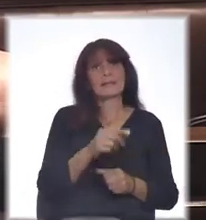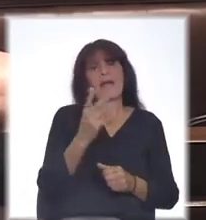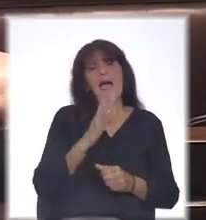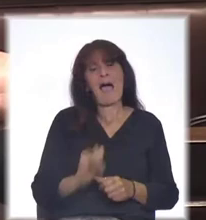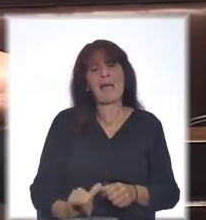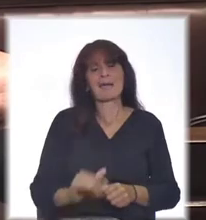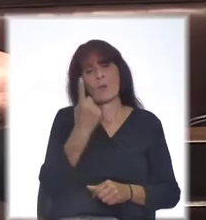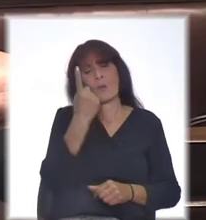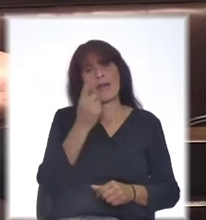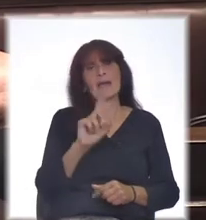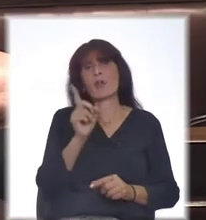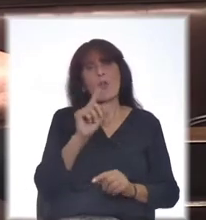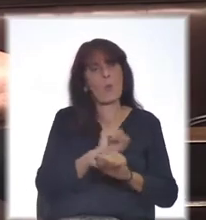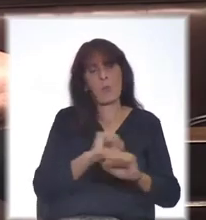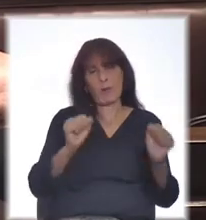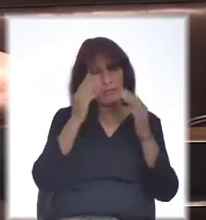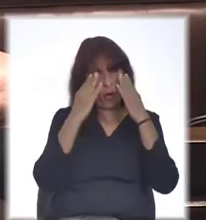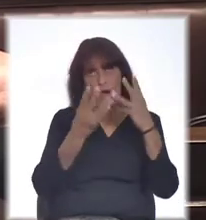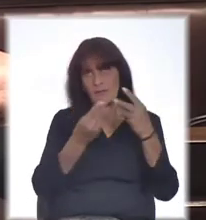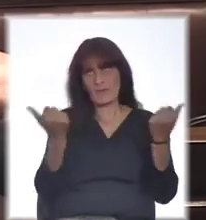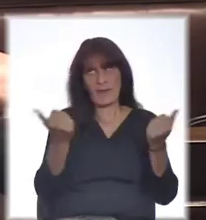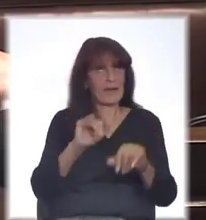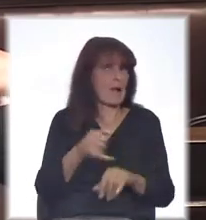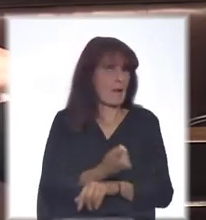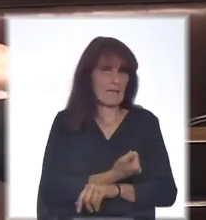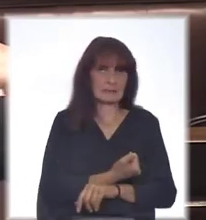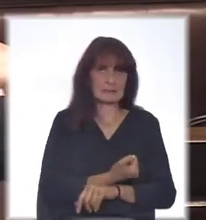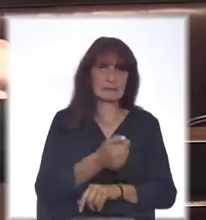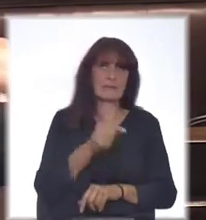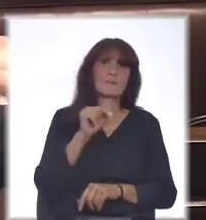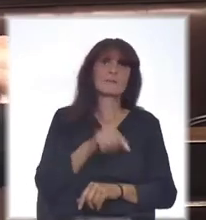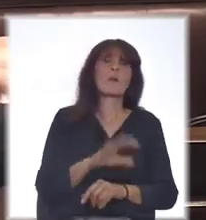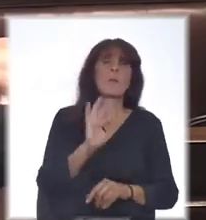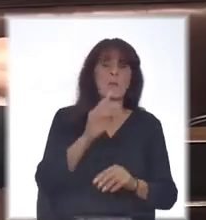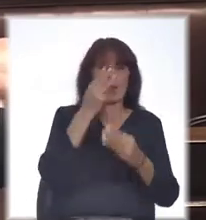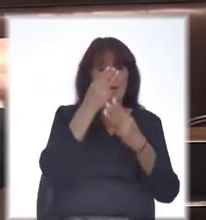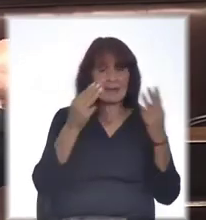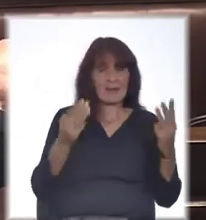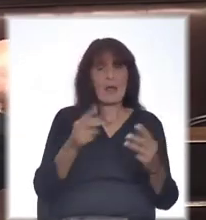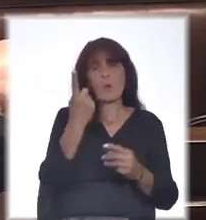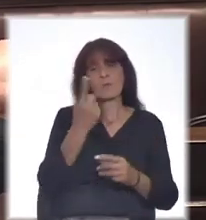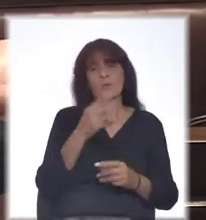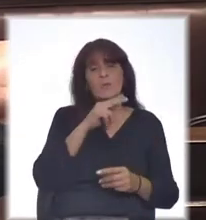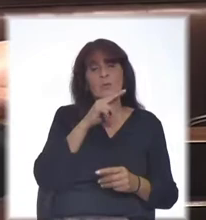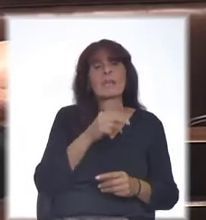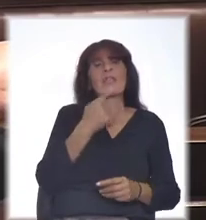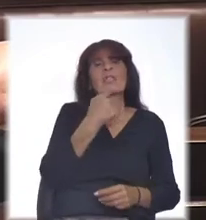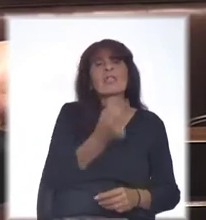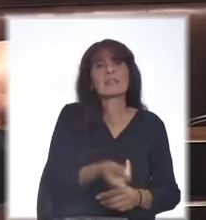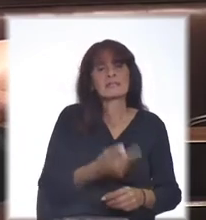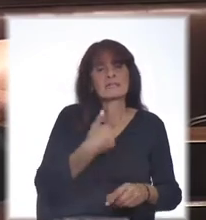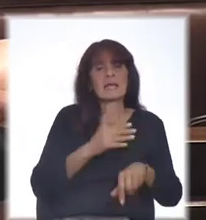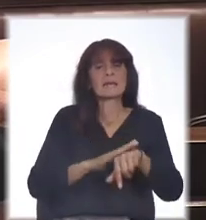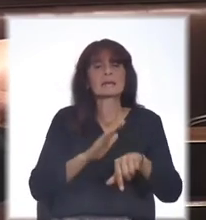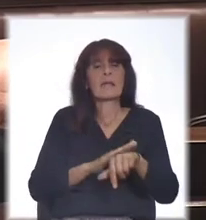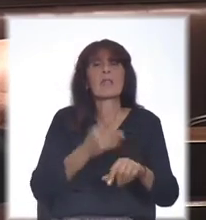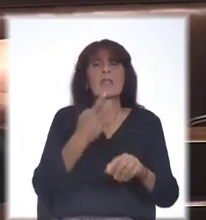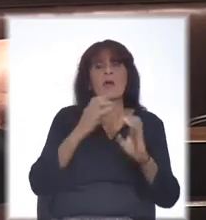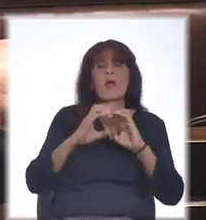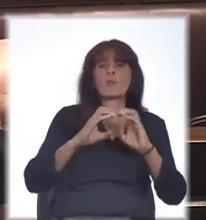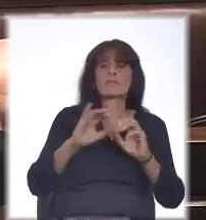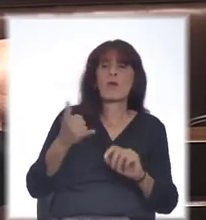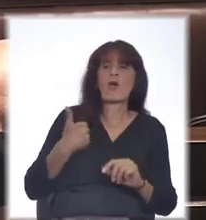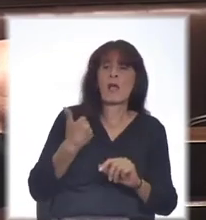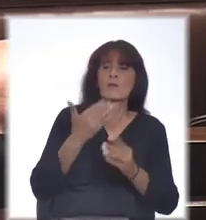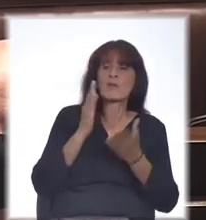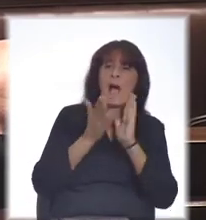que no la podrá olvidar jamás. Por lo general, desde la clandestinidad, una persona del CLAE era la encargada de comunicarse con la joven